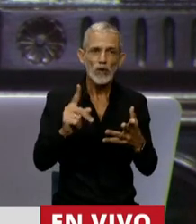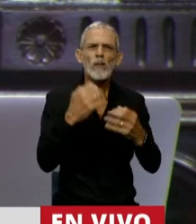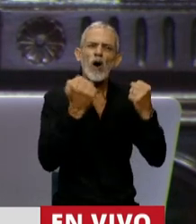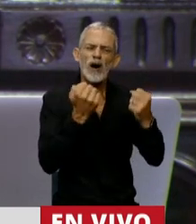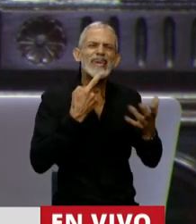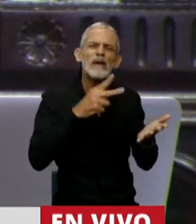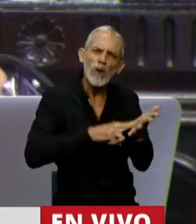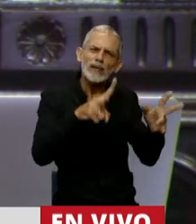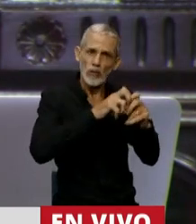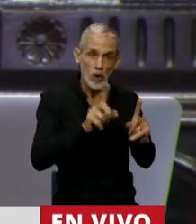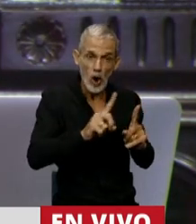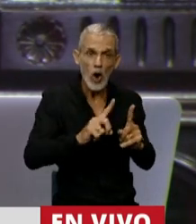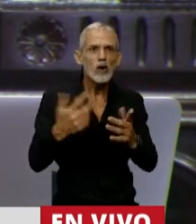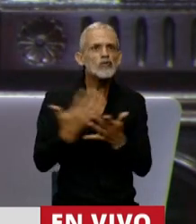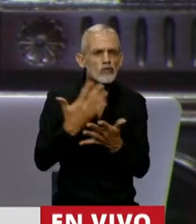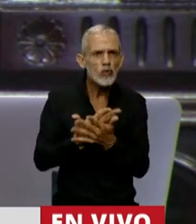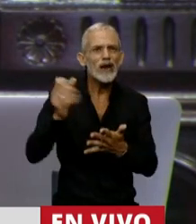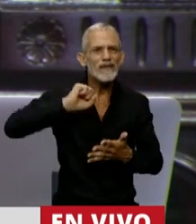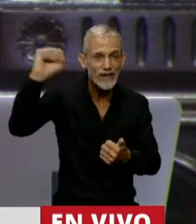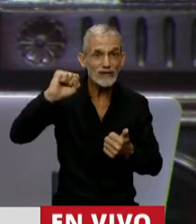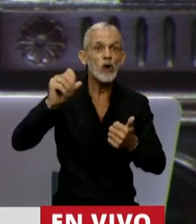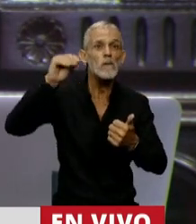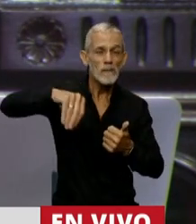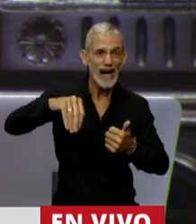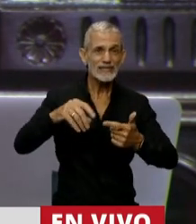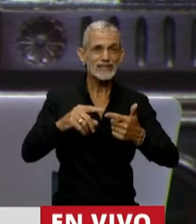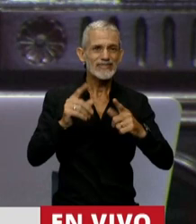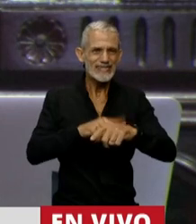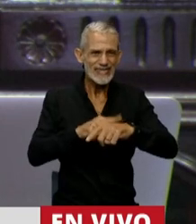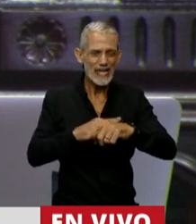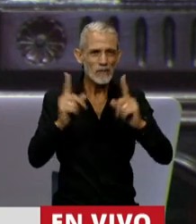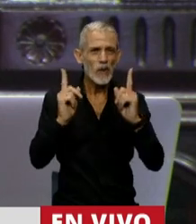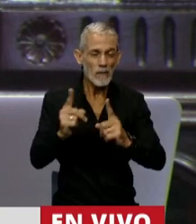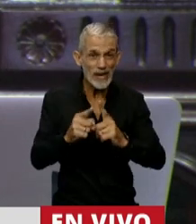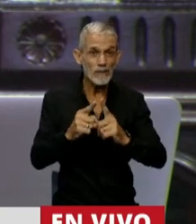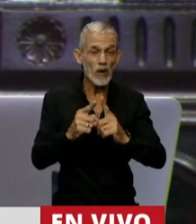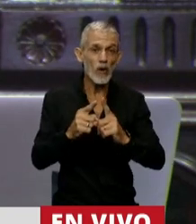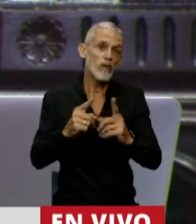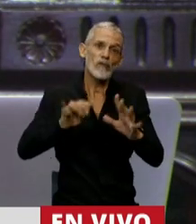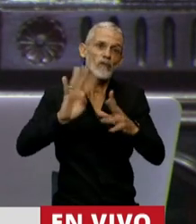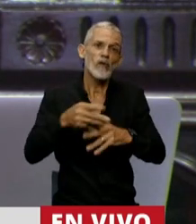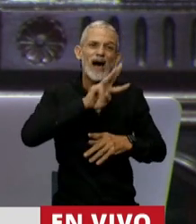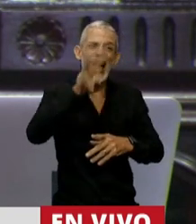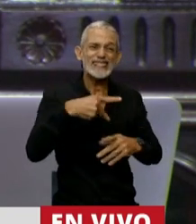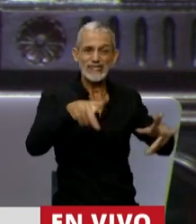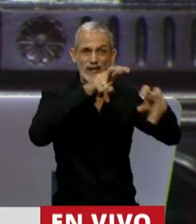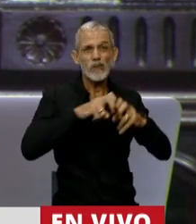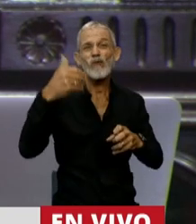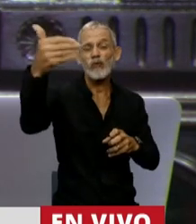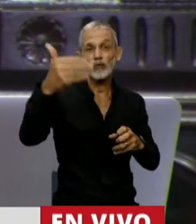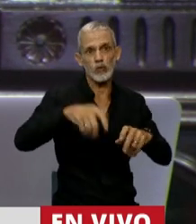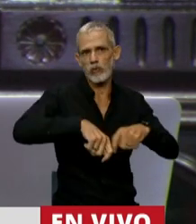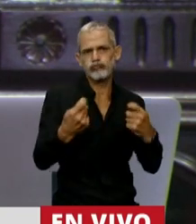impositivos, sino a sufrir la inflación y la aceleración inflacionaria al mismo tiempo que quiebra el sistema previsional en el futuro. Es